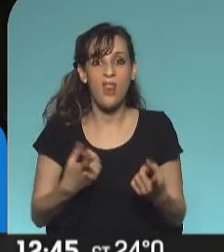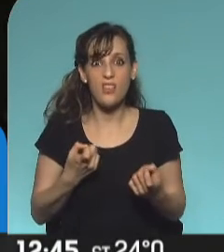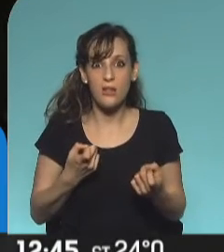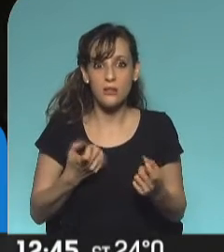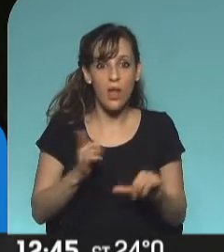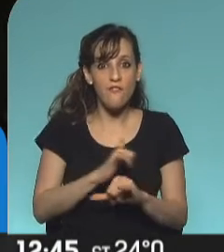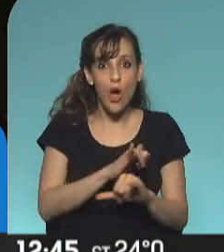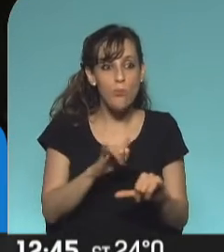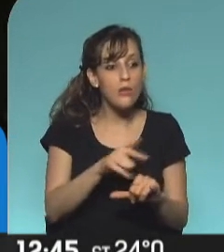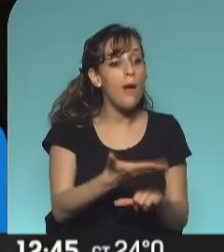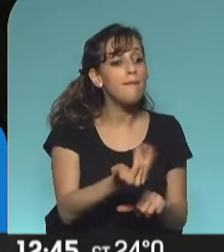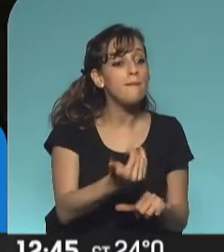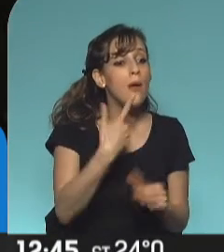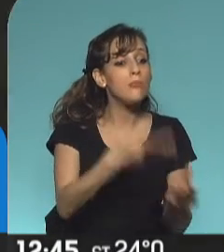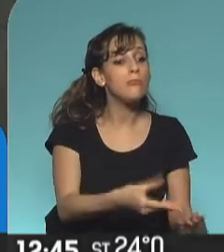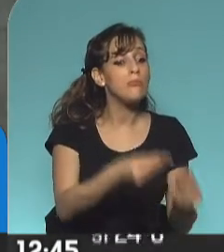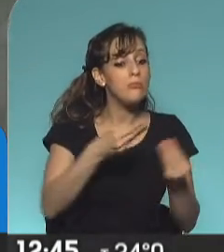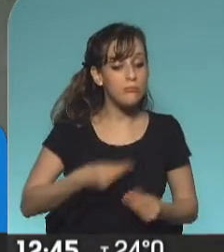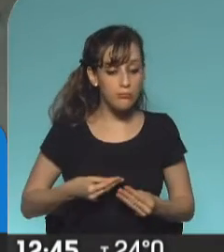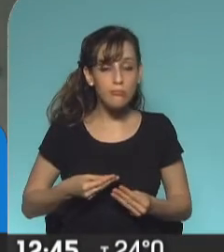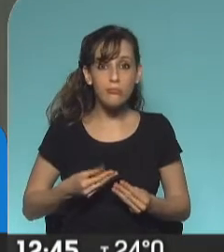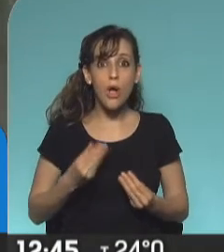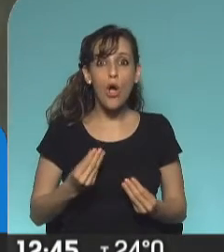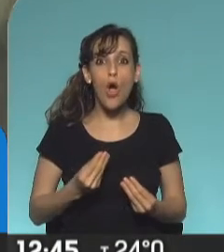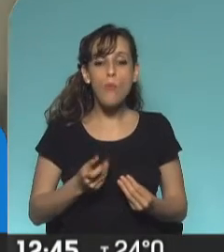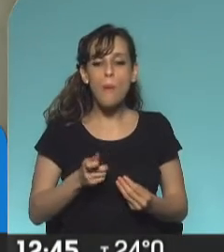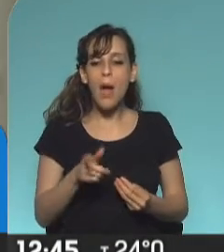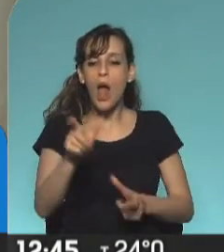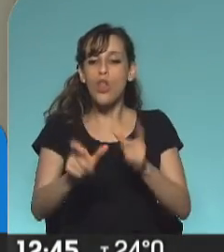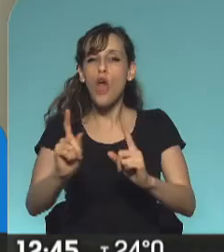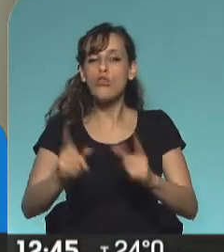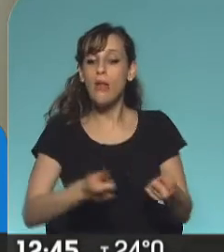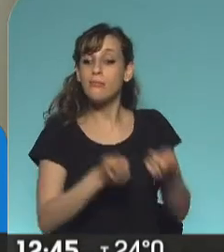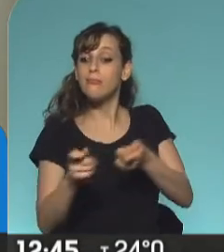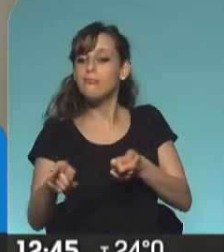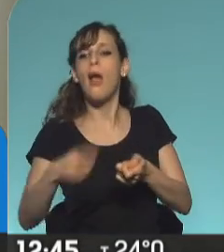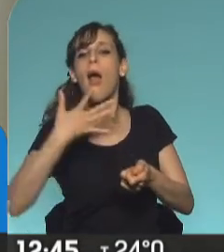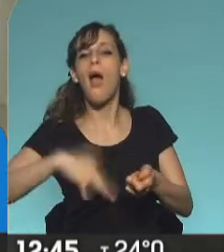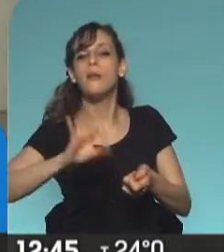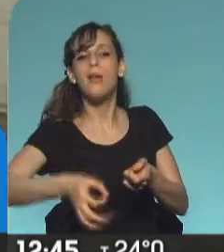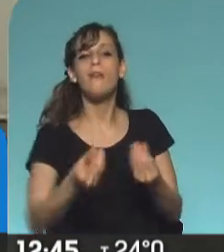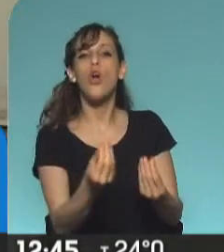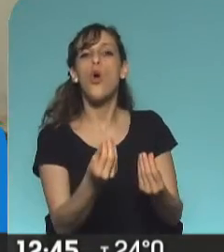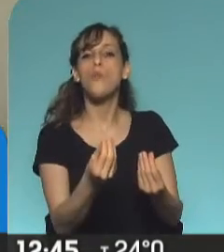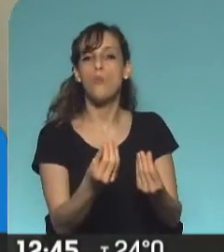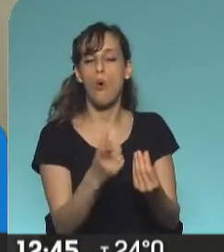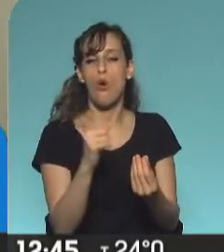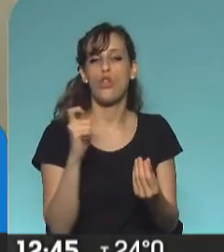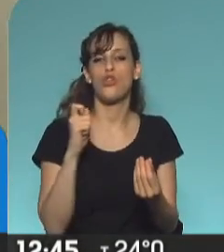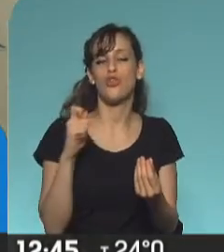cierta tranquilidad a los trabajadores de cómo van a ser testeados para que todos los tanto los trabajadores como los padres